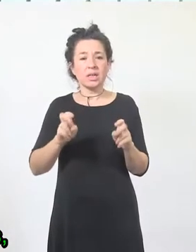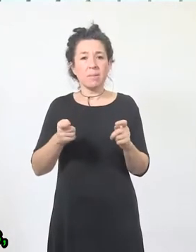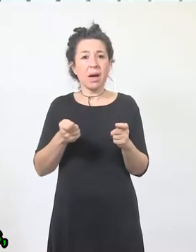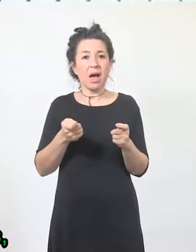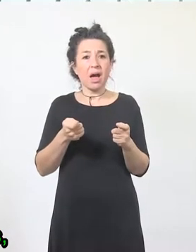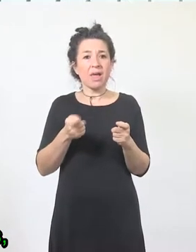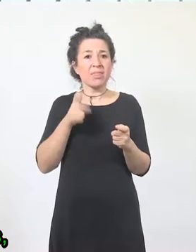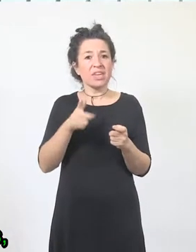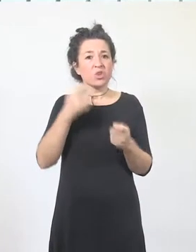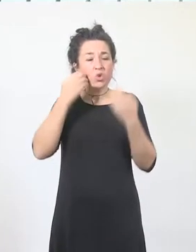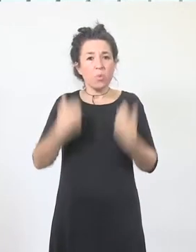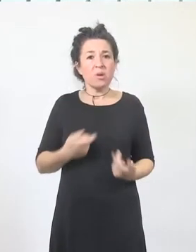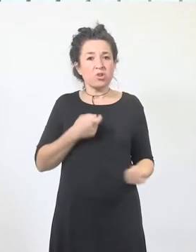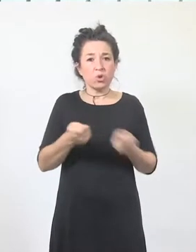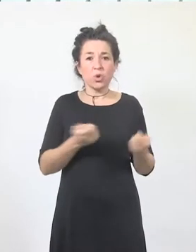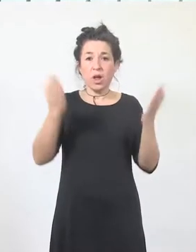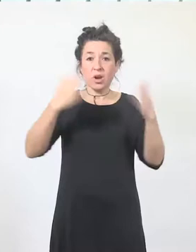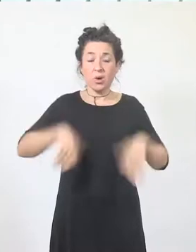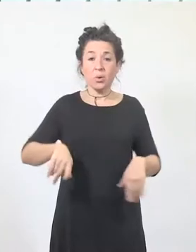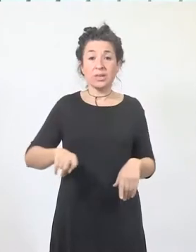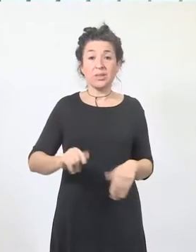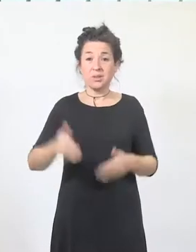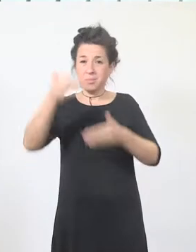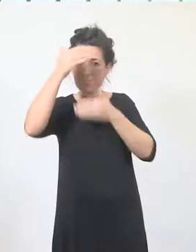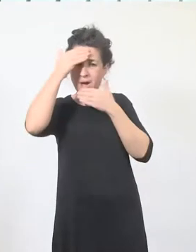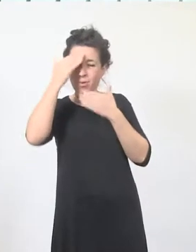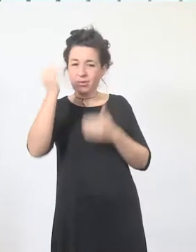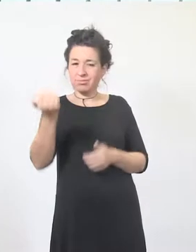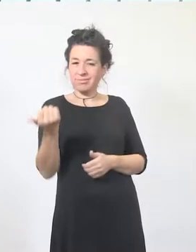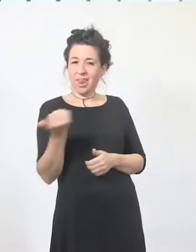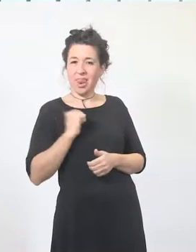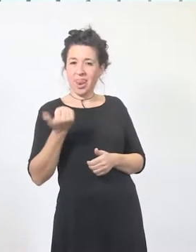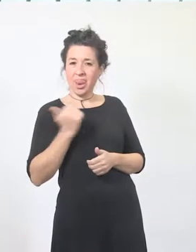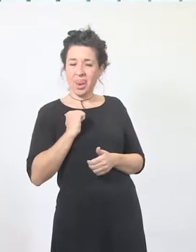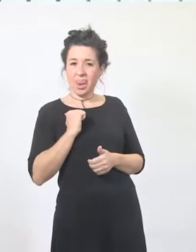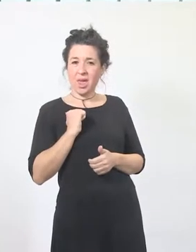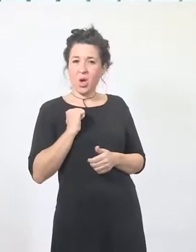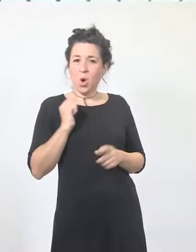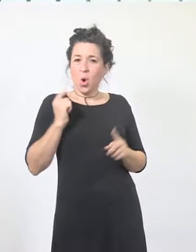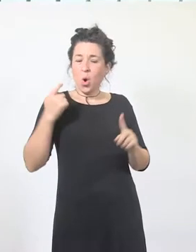el tema de derechos humanos, y Marruecos está aprovechando